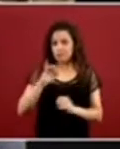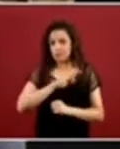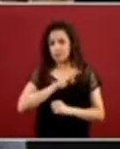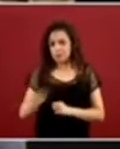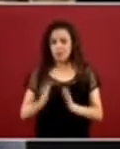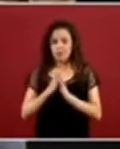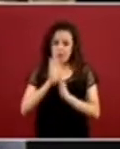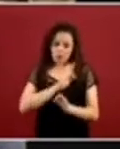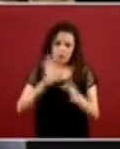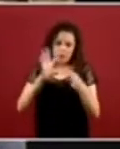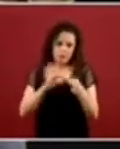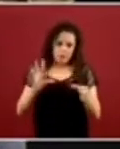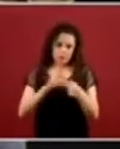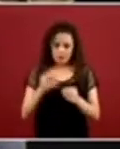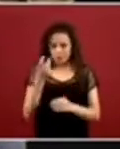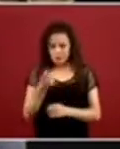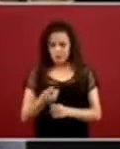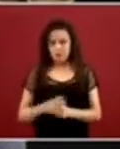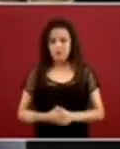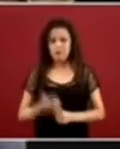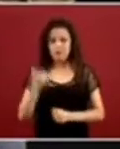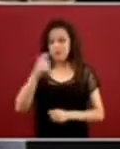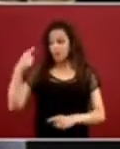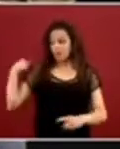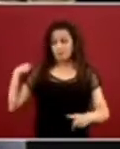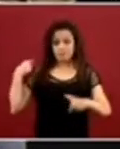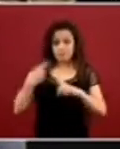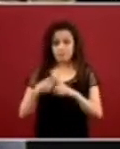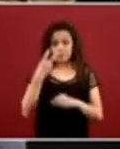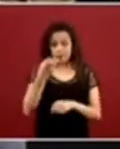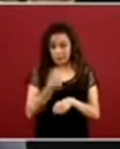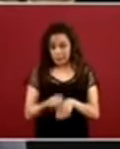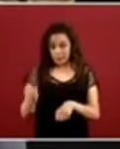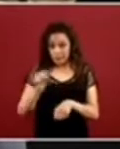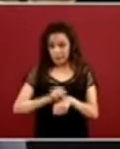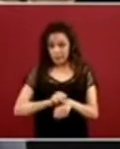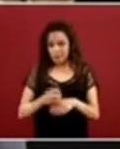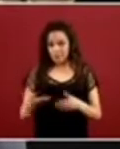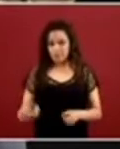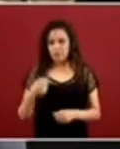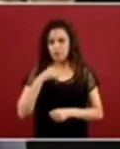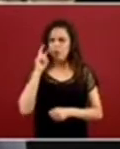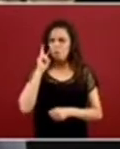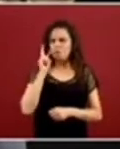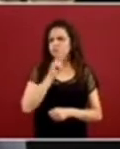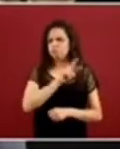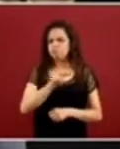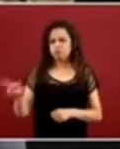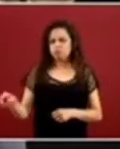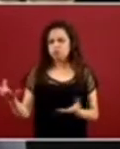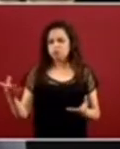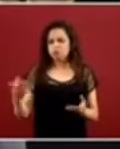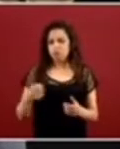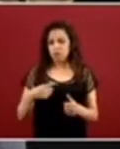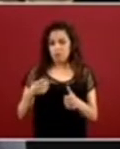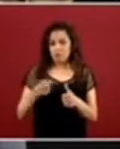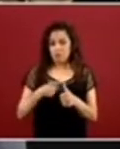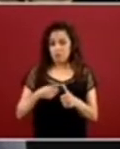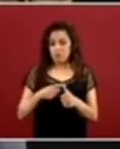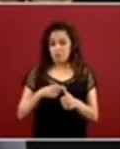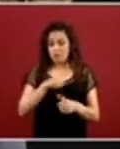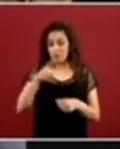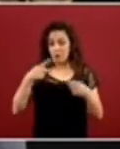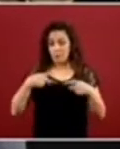otro lado también a lo largo de esa semana he visto que la principal causa de comorbilidad es la